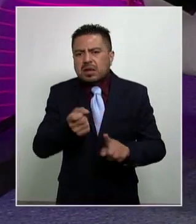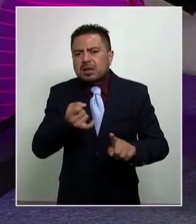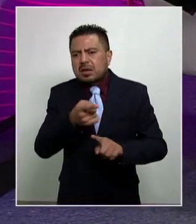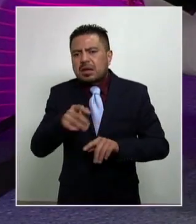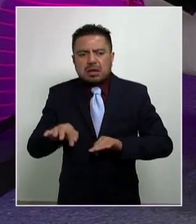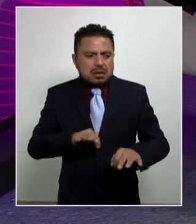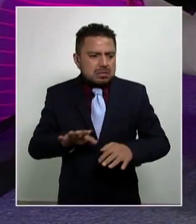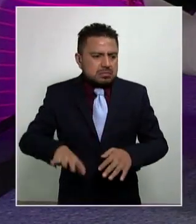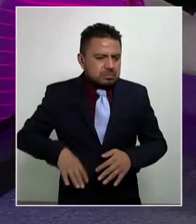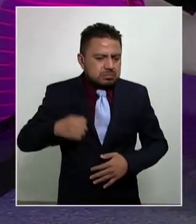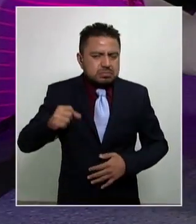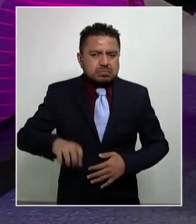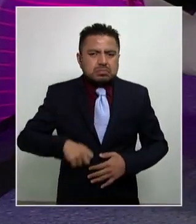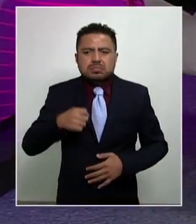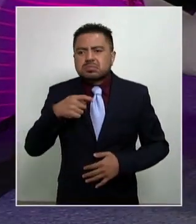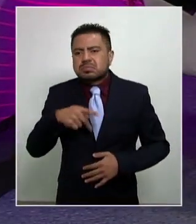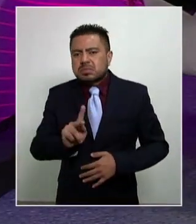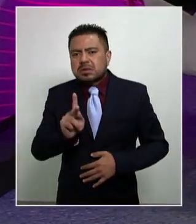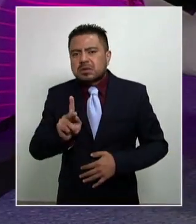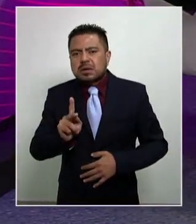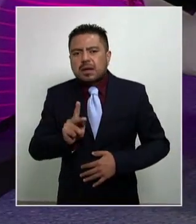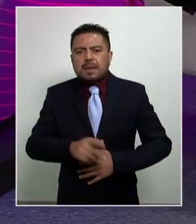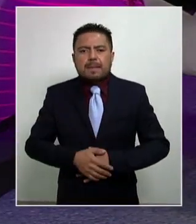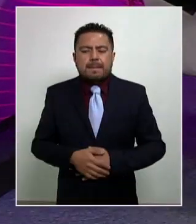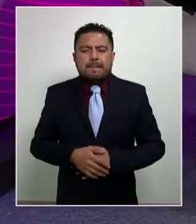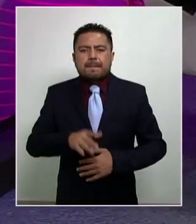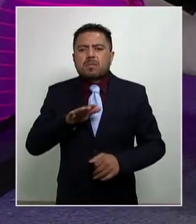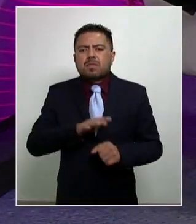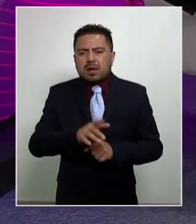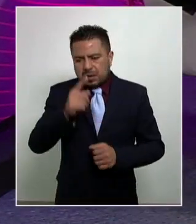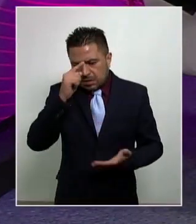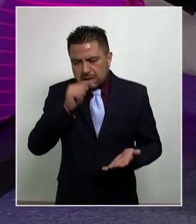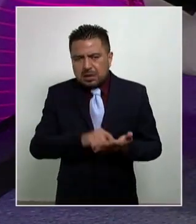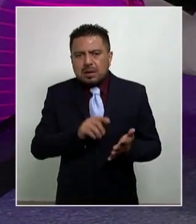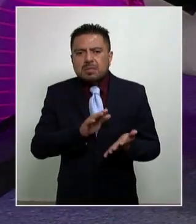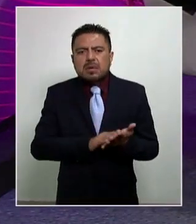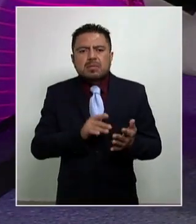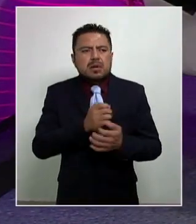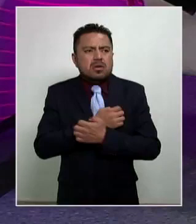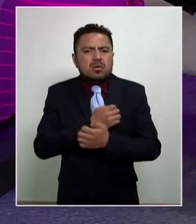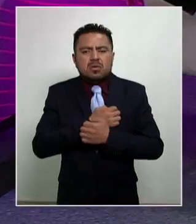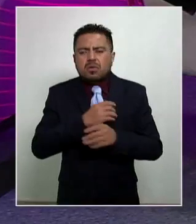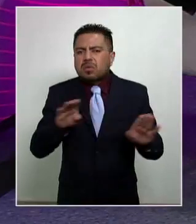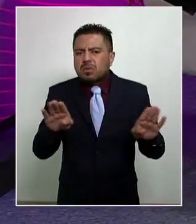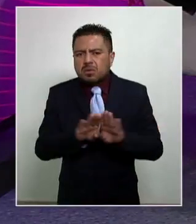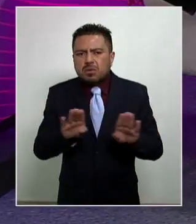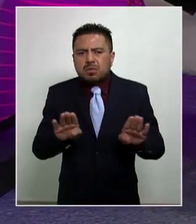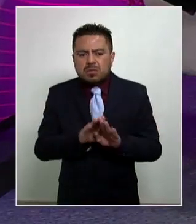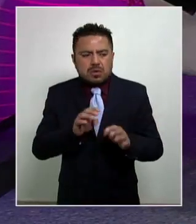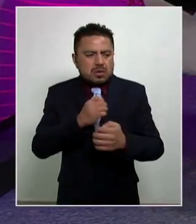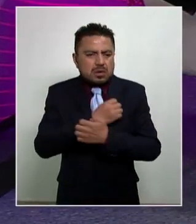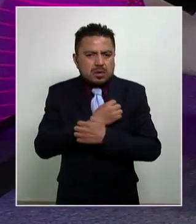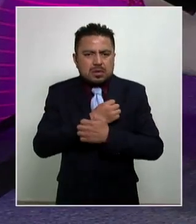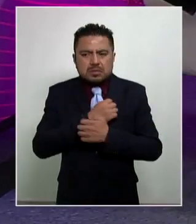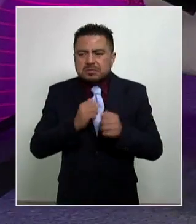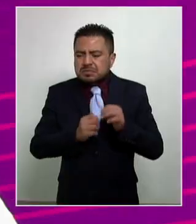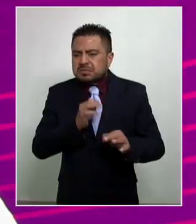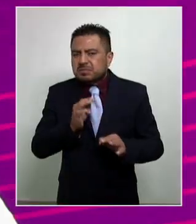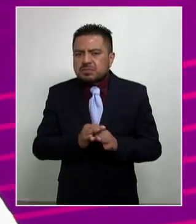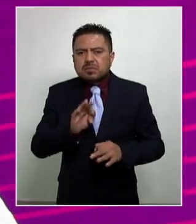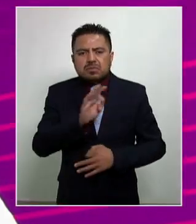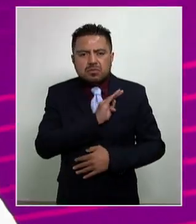gran trabajo, pero ¿cuál crees tú que es el papel de la educación? ¿Cómo es que la educación efectivamente